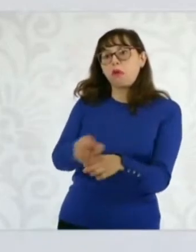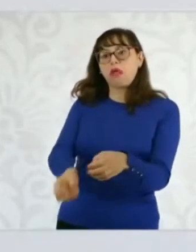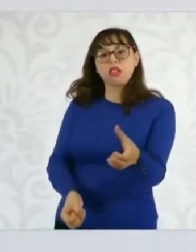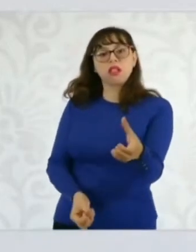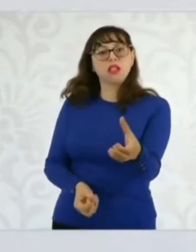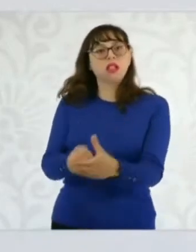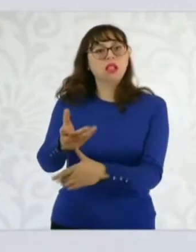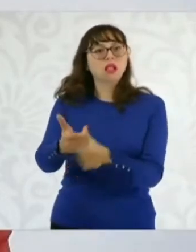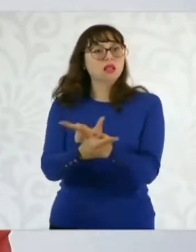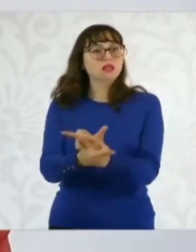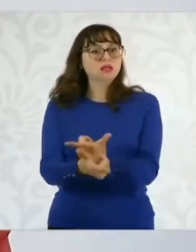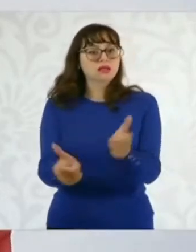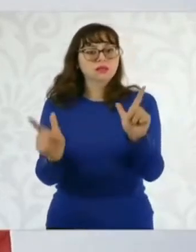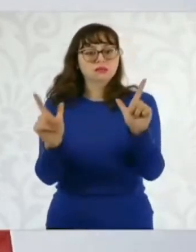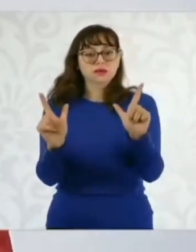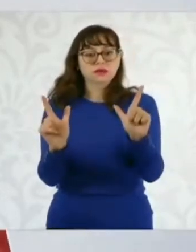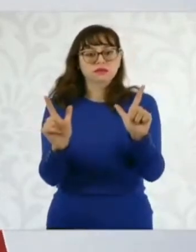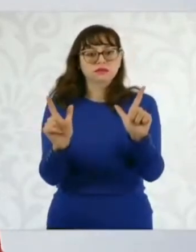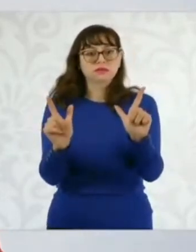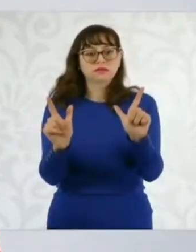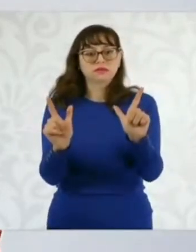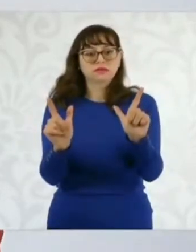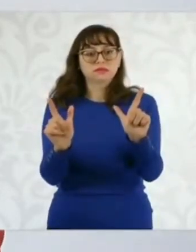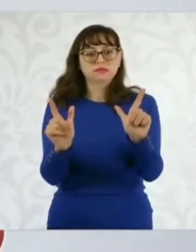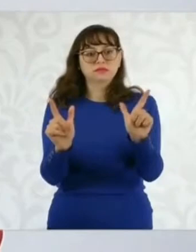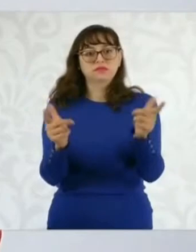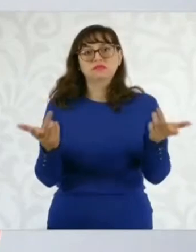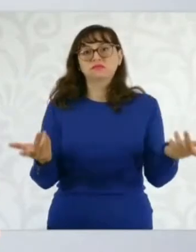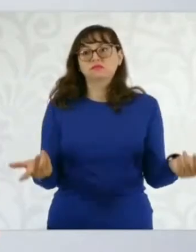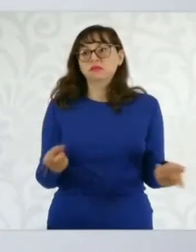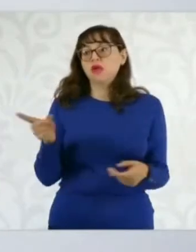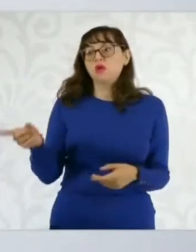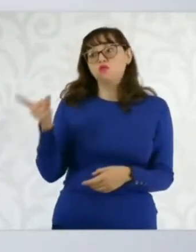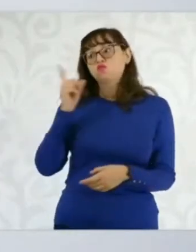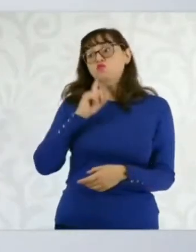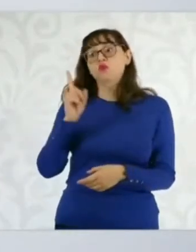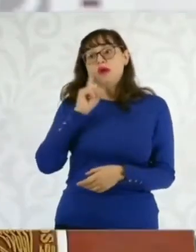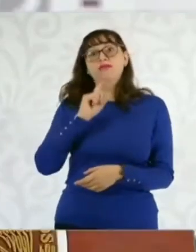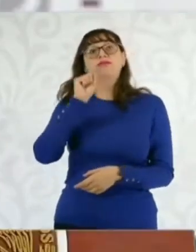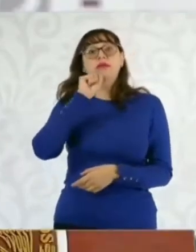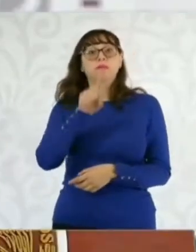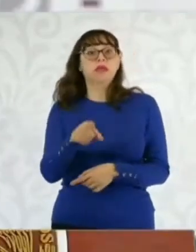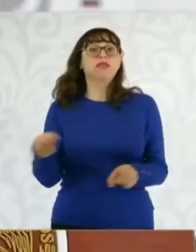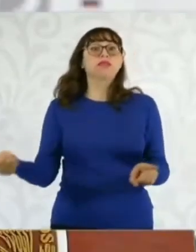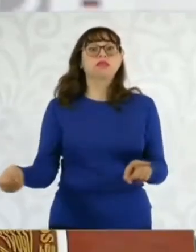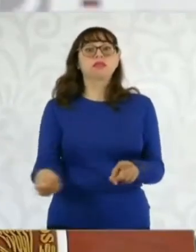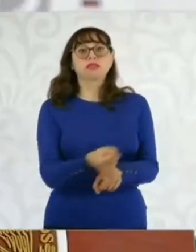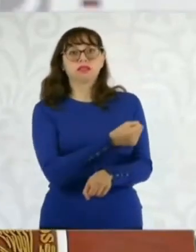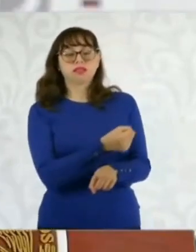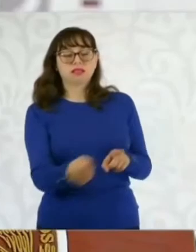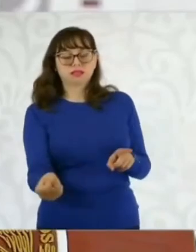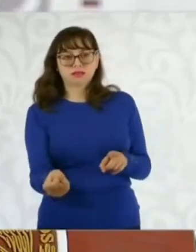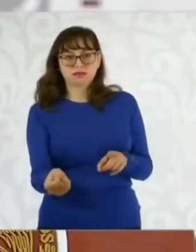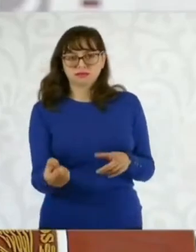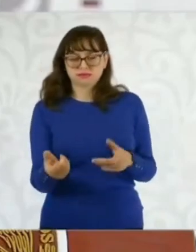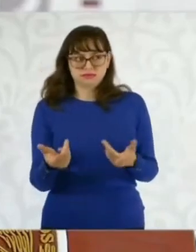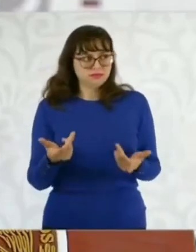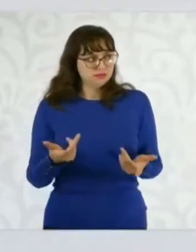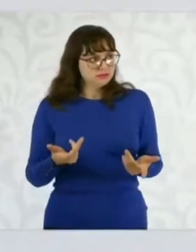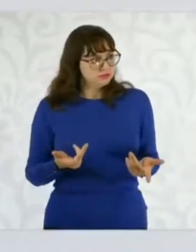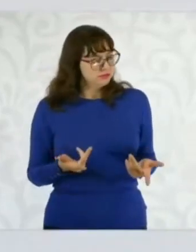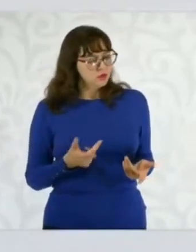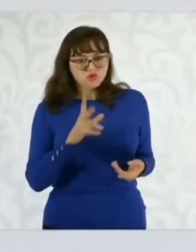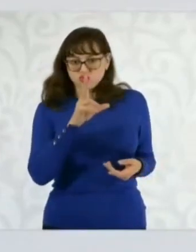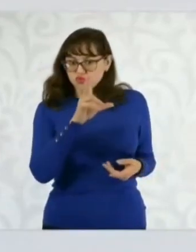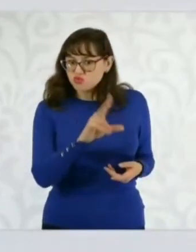argumentando que la agresión había venido de la mujer. En ese momento presentamos una